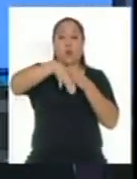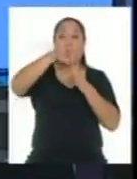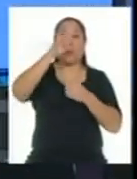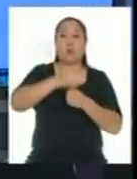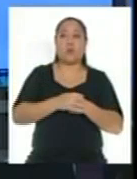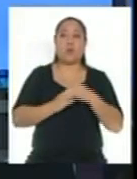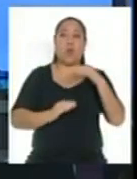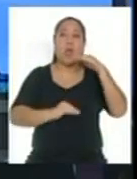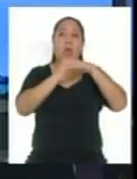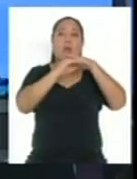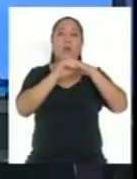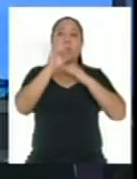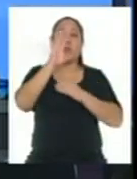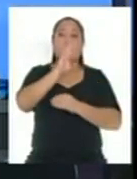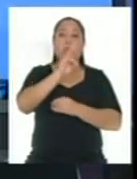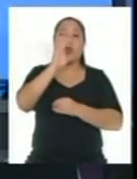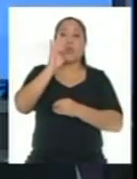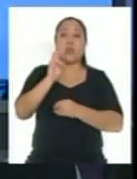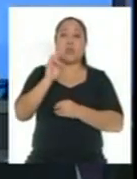el